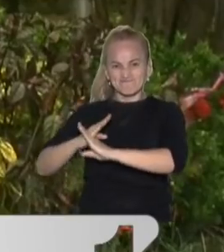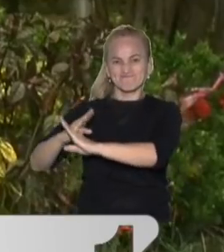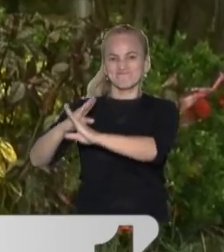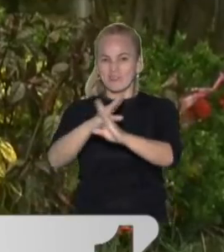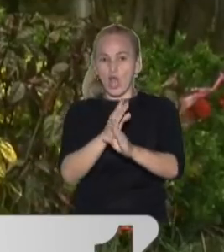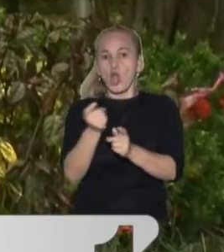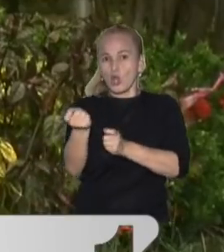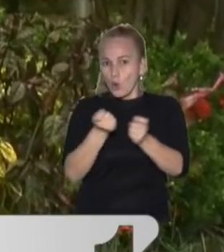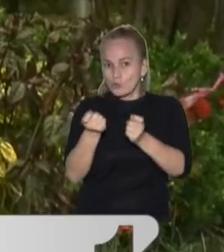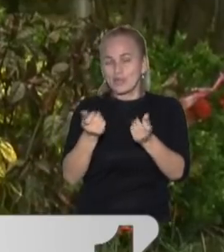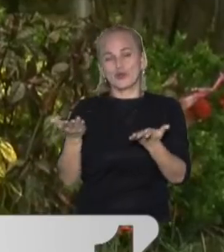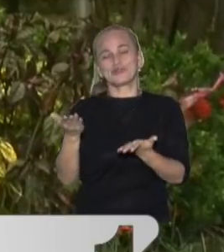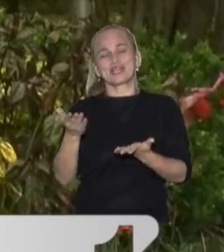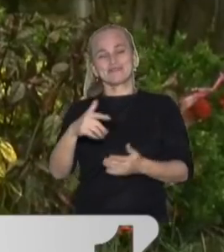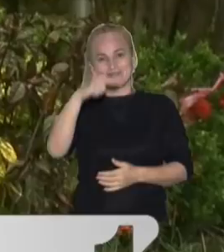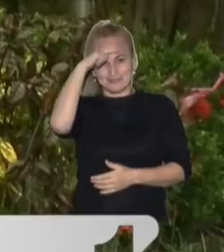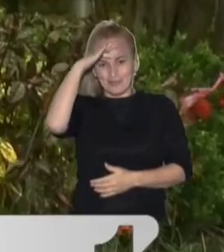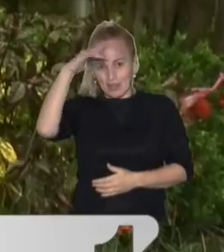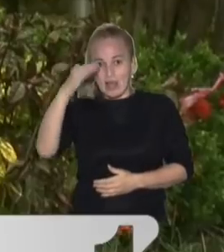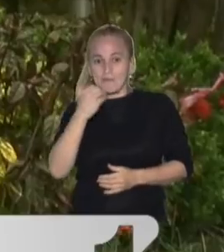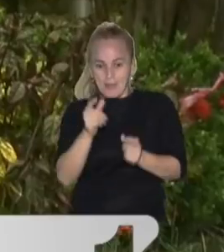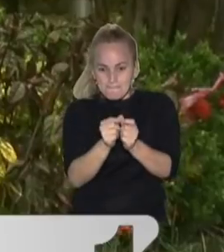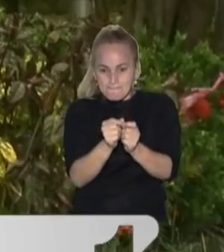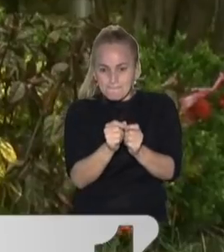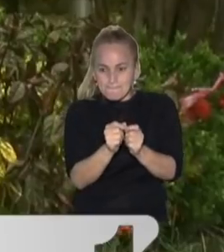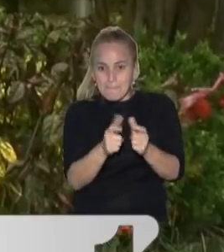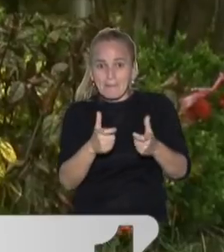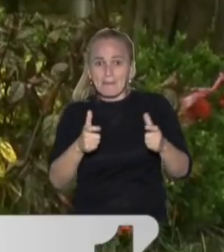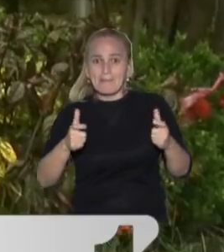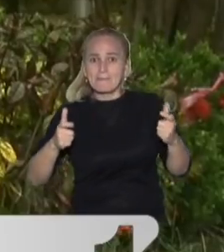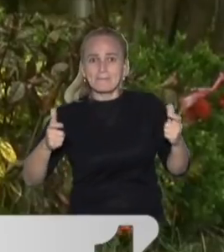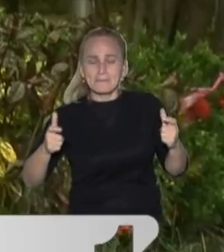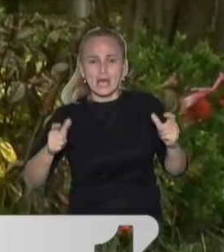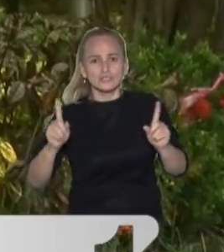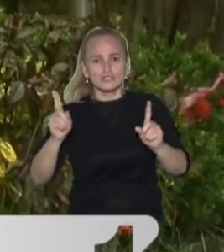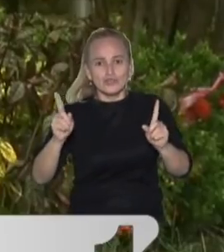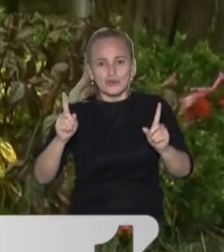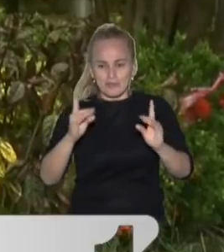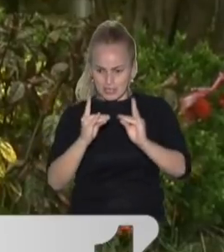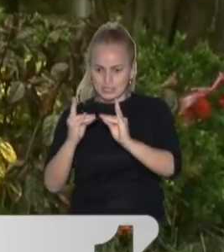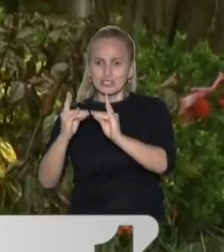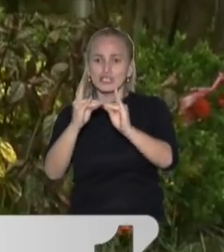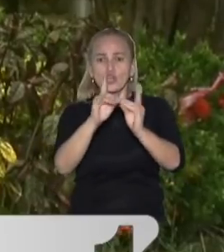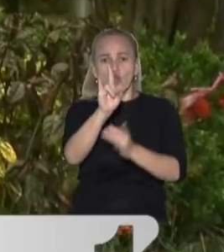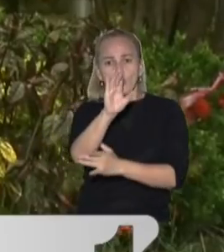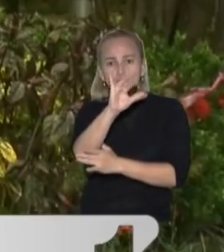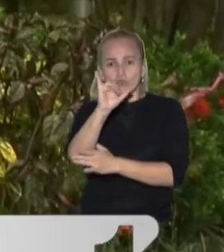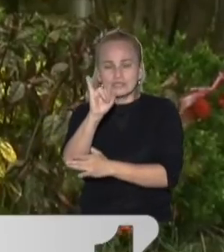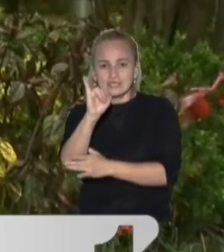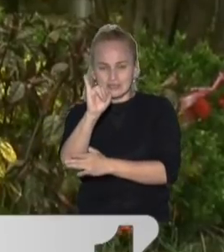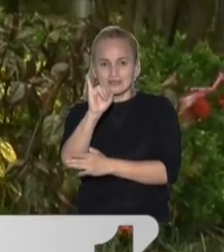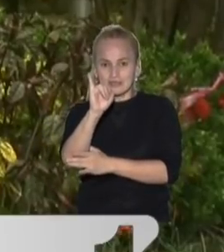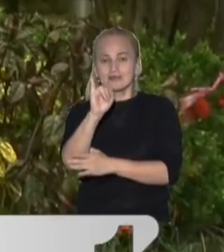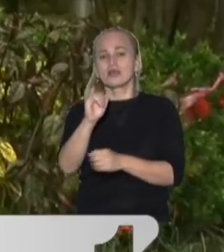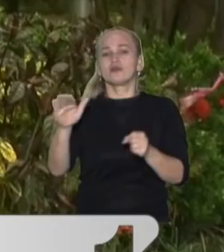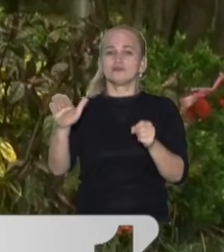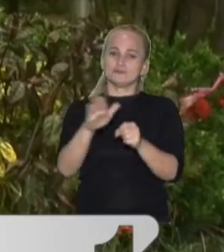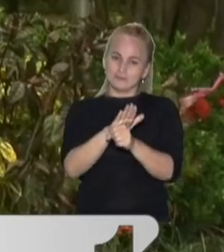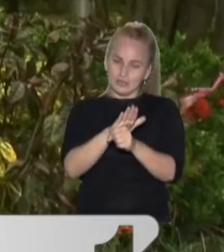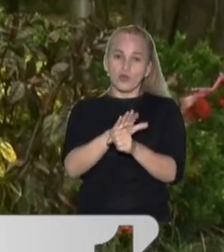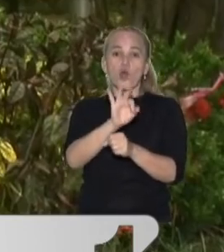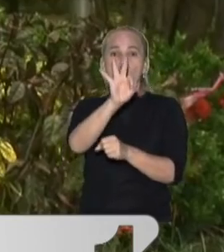en la capital de Bolívar y evitar que sigan aumentando la capacidad UCI en la ciudad, que en este momento se ocupa en